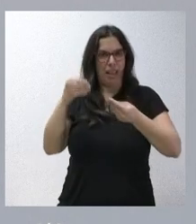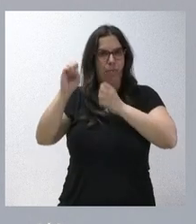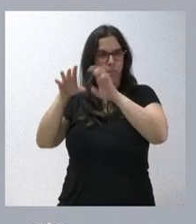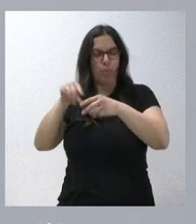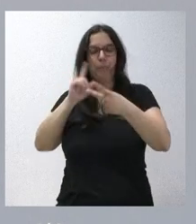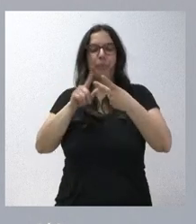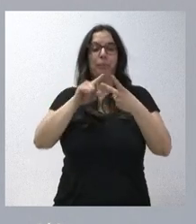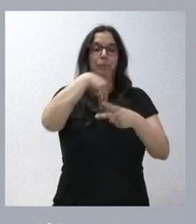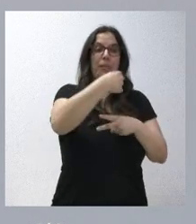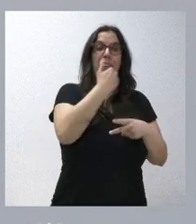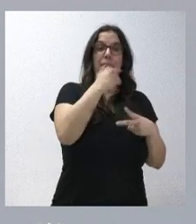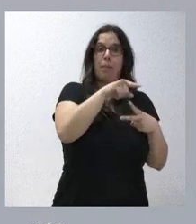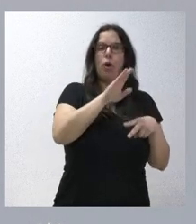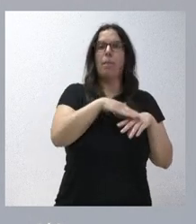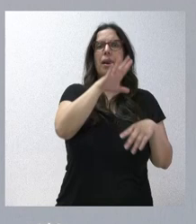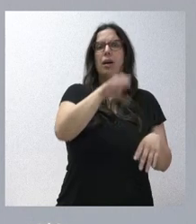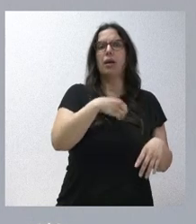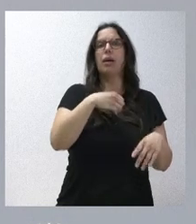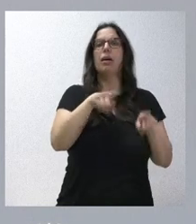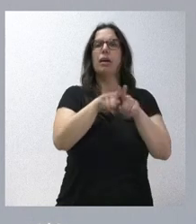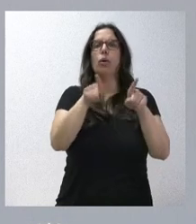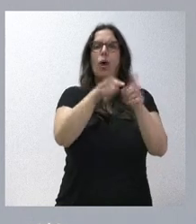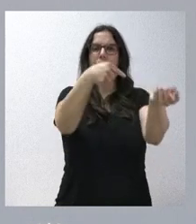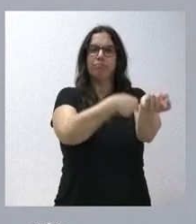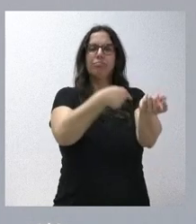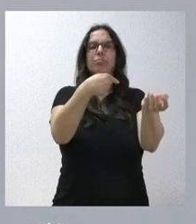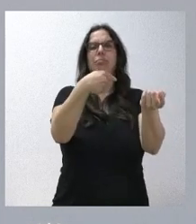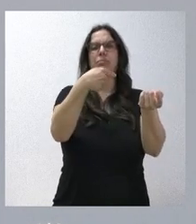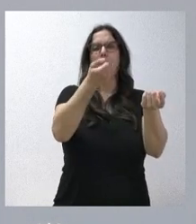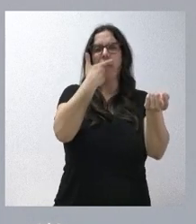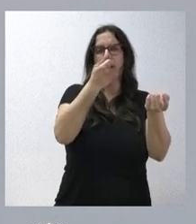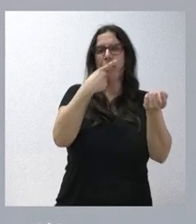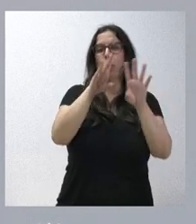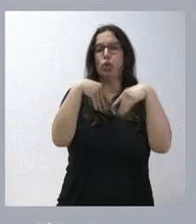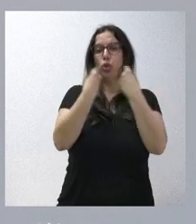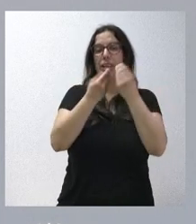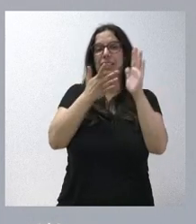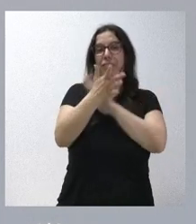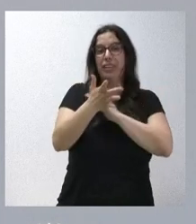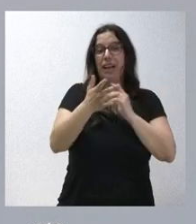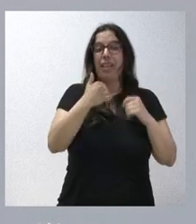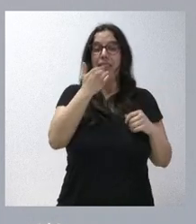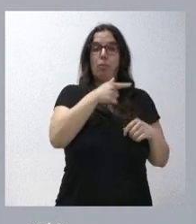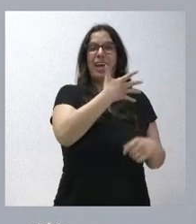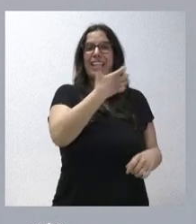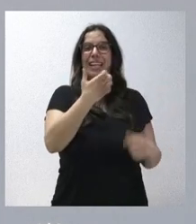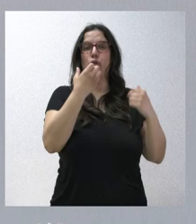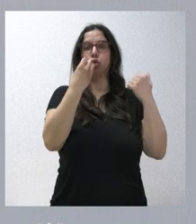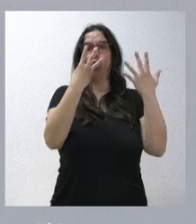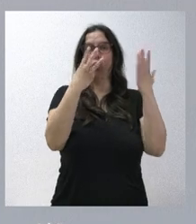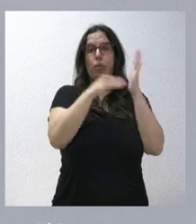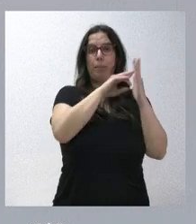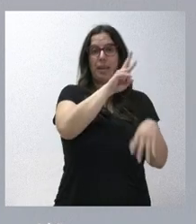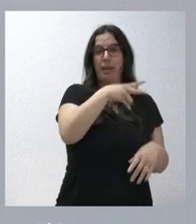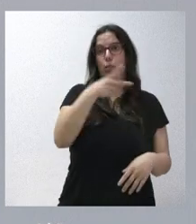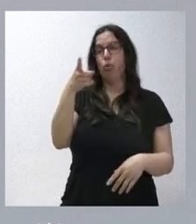Zamora para equipos de infusión de medicamentos en total estamos hablando de un gasto en Zamora de 508,000 y en